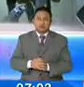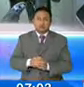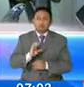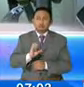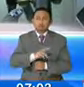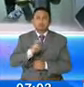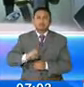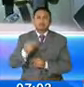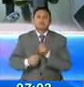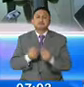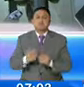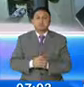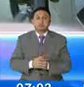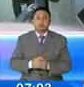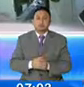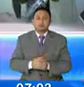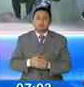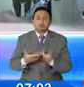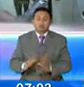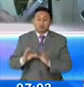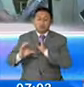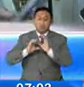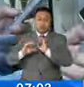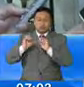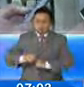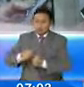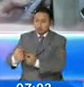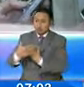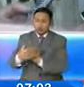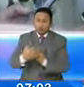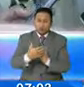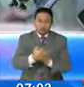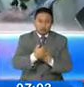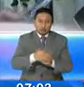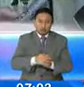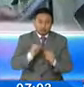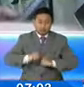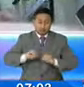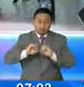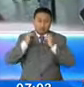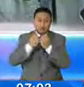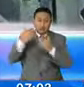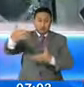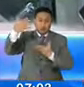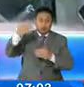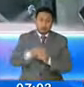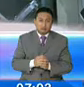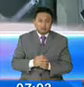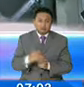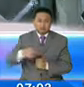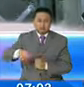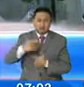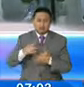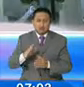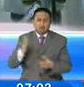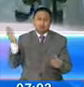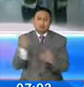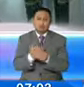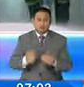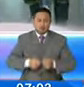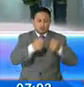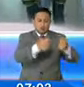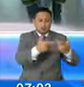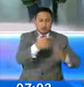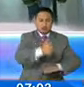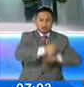que hizo fue pedir a los medios de comunicación información, asimismo a la organización política, y con esto se levantó un expediente para remitir al